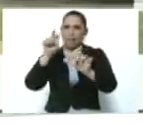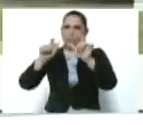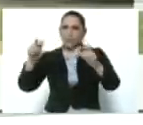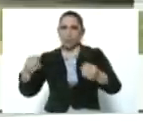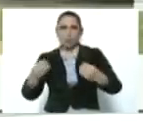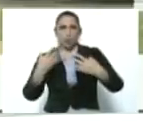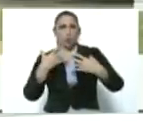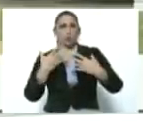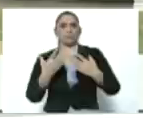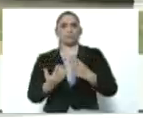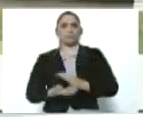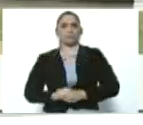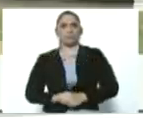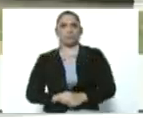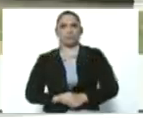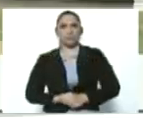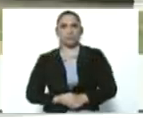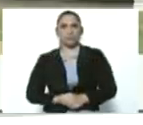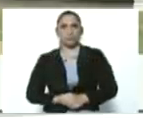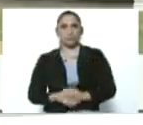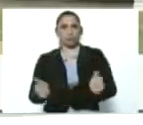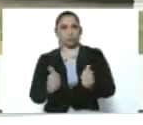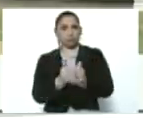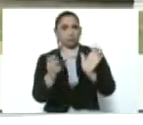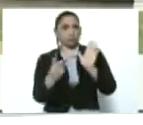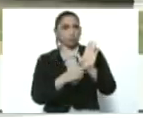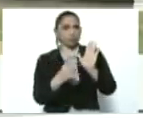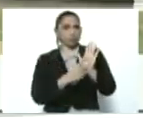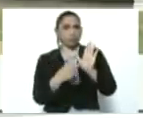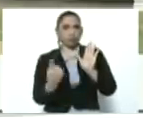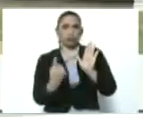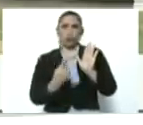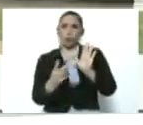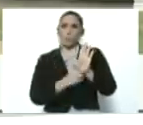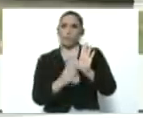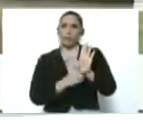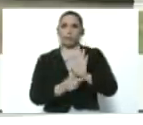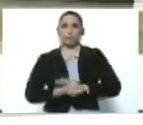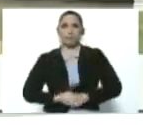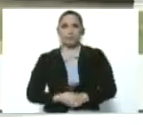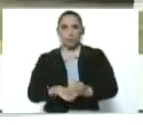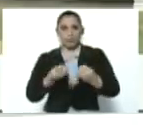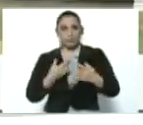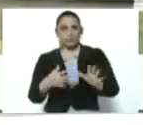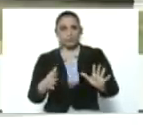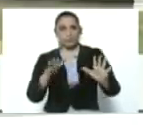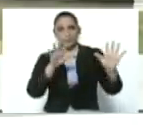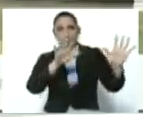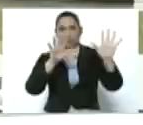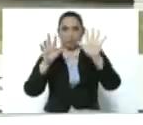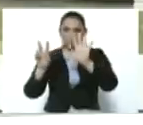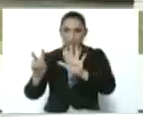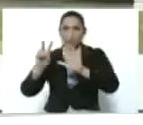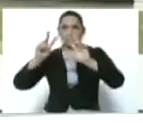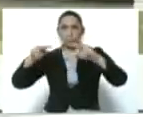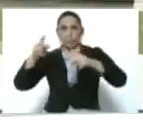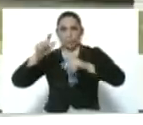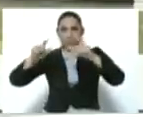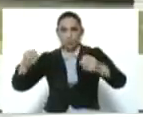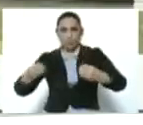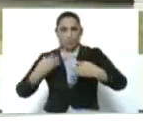situación con la verdad solo con la verdad bueno 17 nuevos